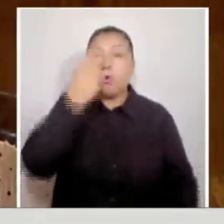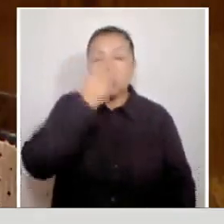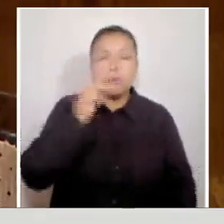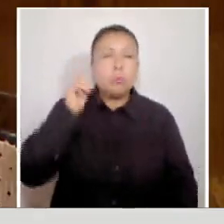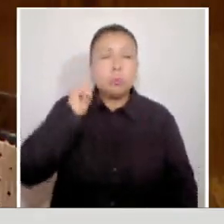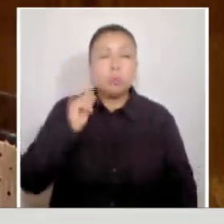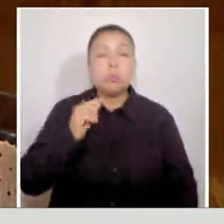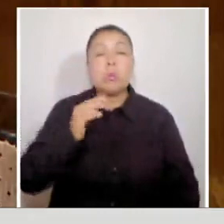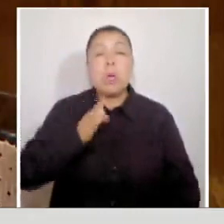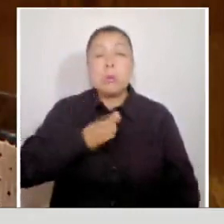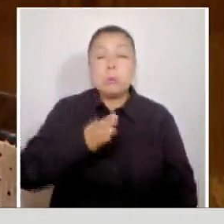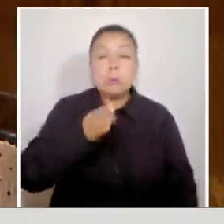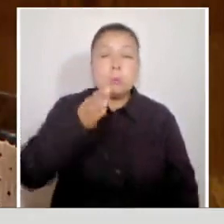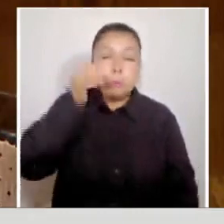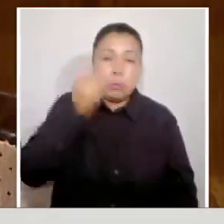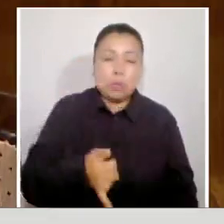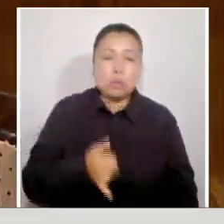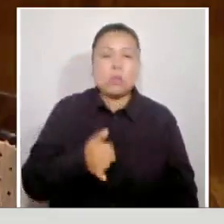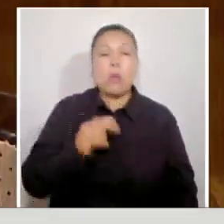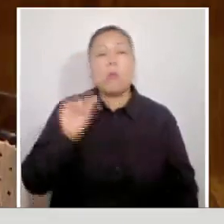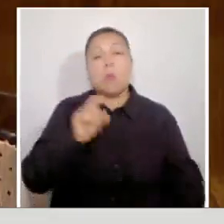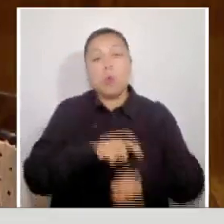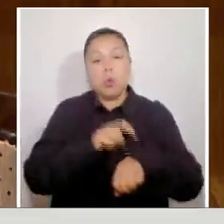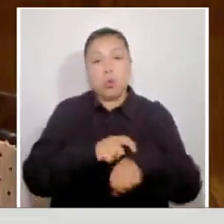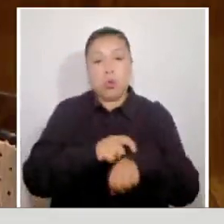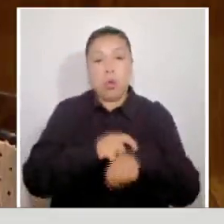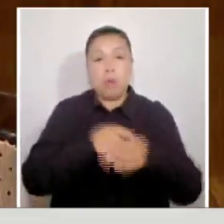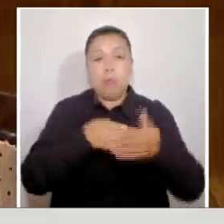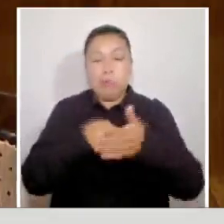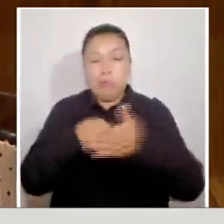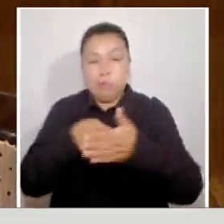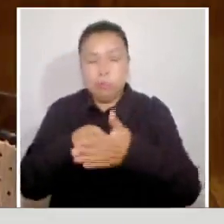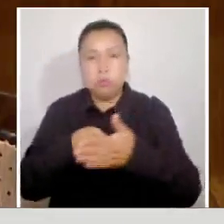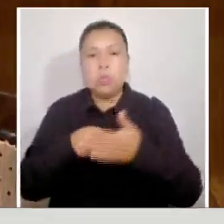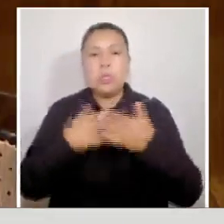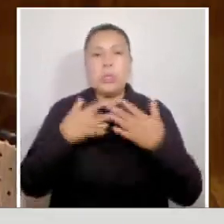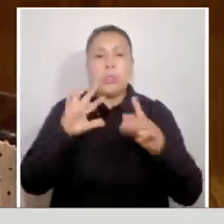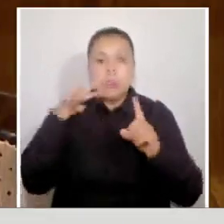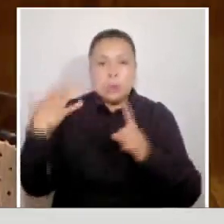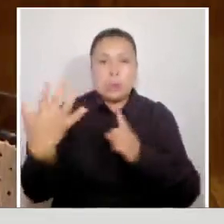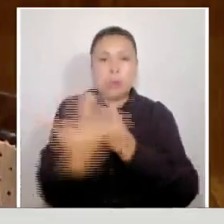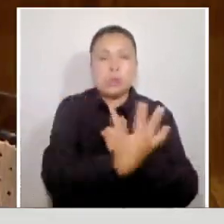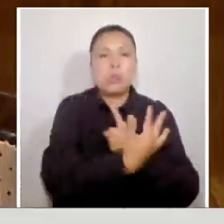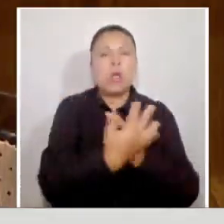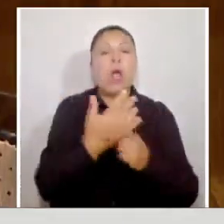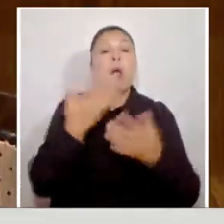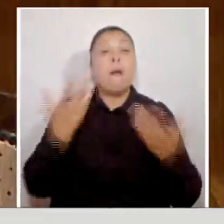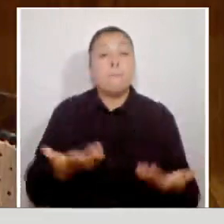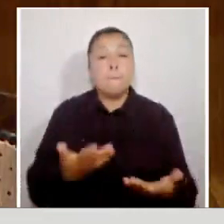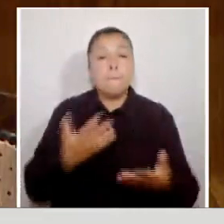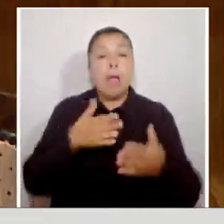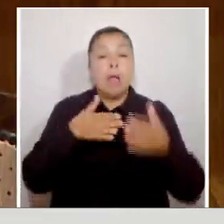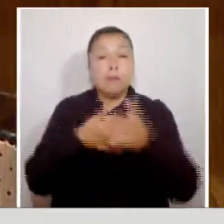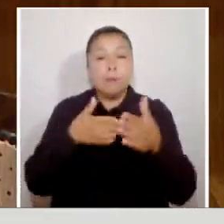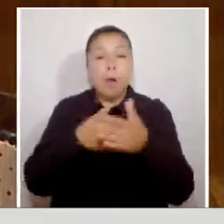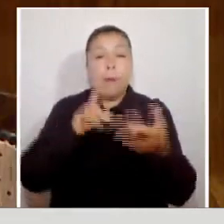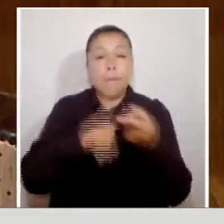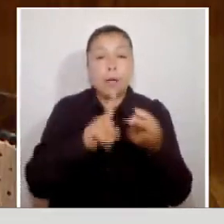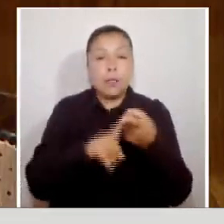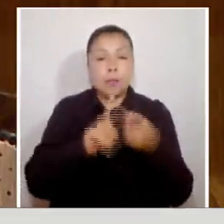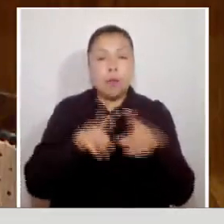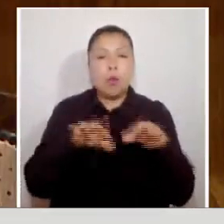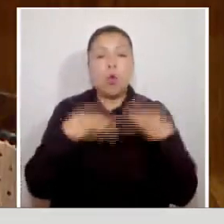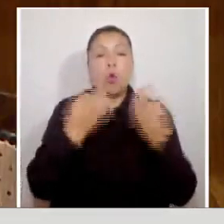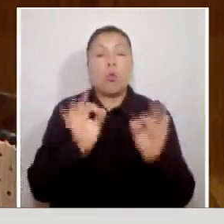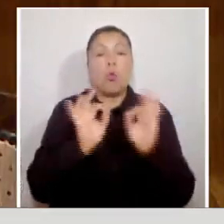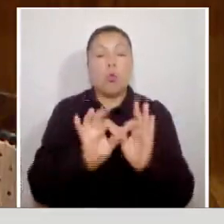permanente al interactuar con diversas barreras presentes en el entorno ve impedida o restringida su participación plena y efectiva en